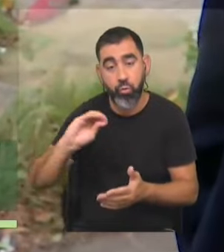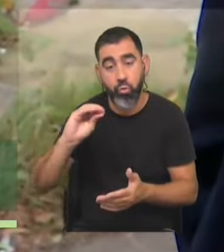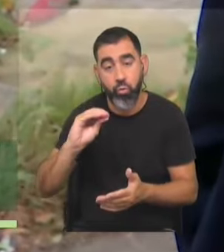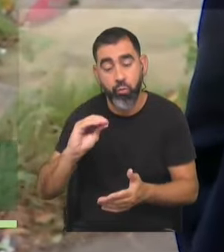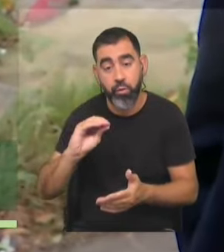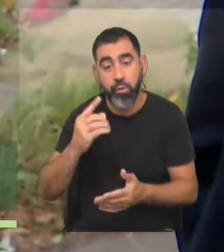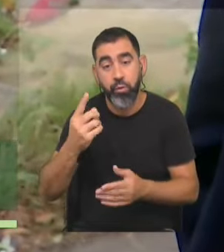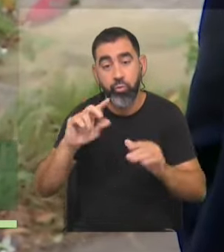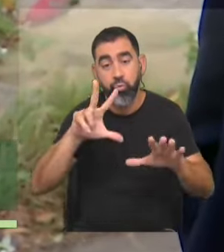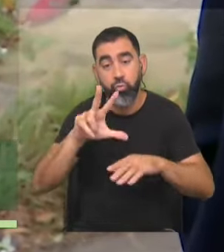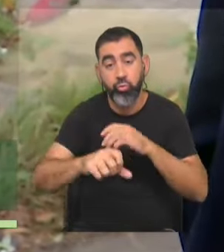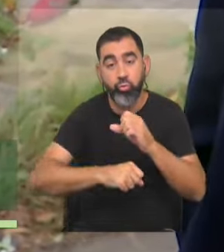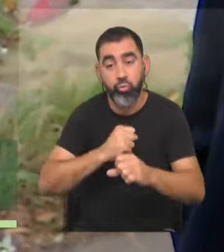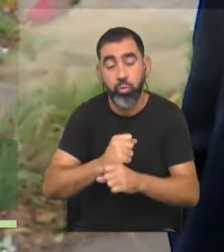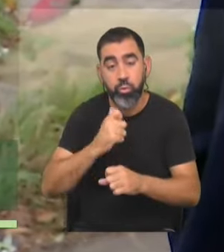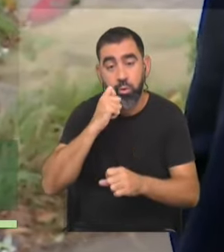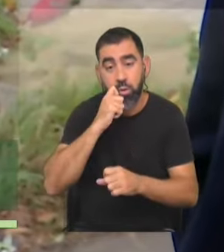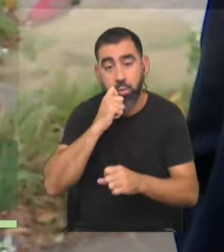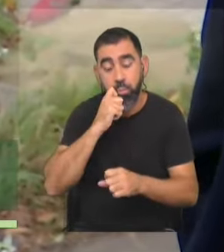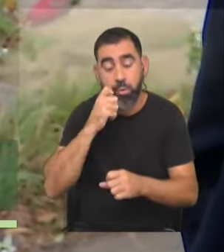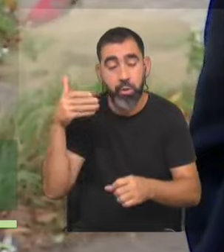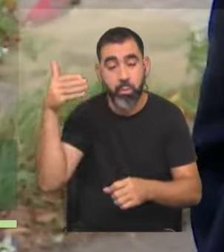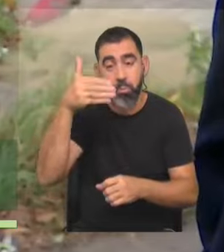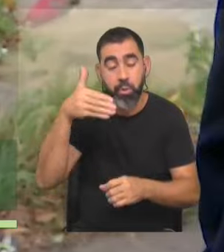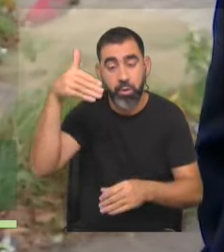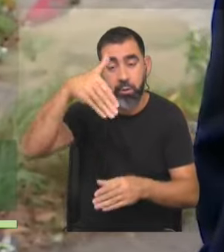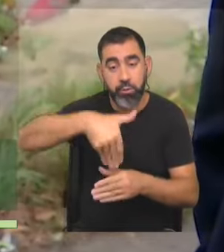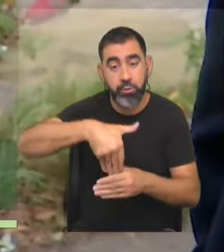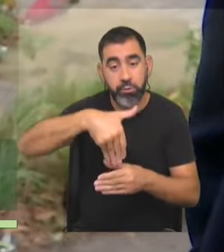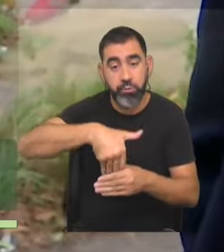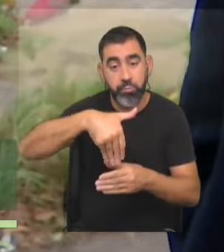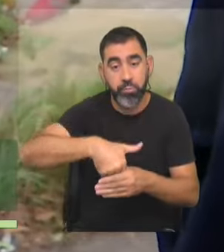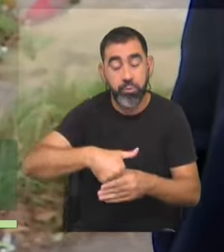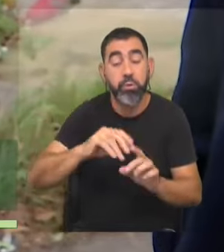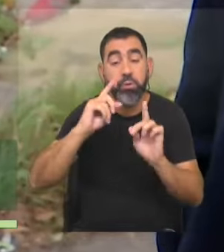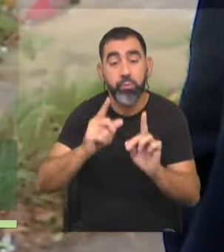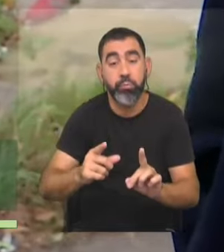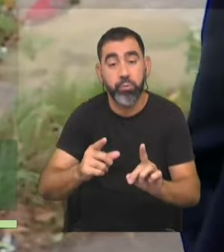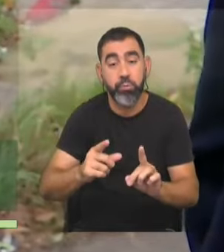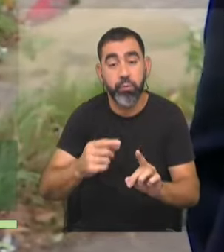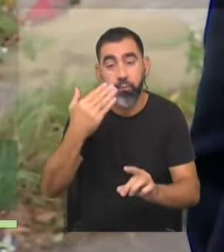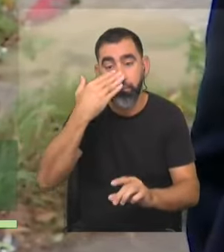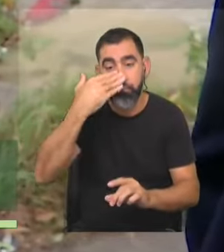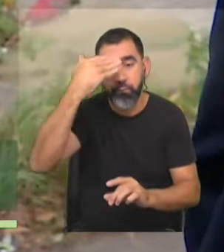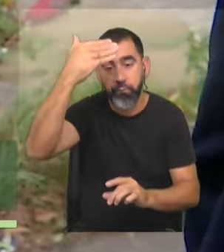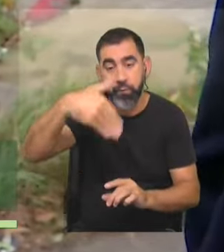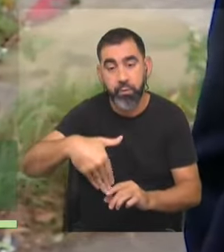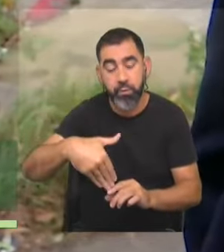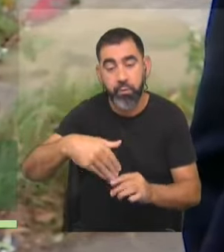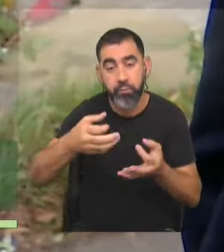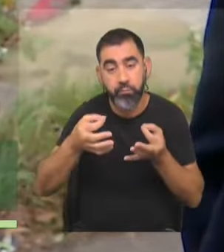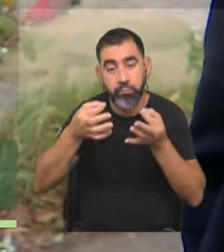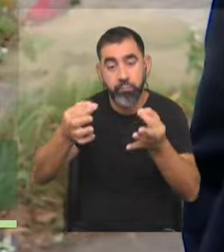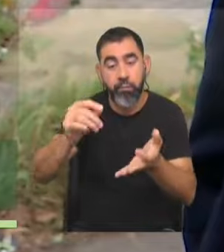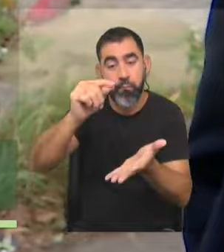personas de 18 años para participar de los actos eleccionarios y también entramos en la recta final de la entrega